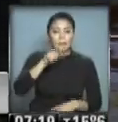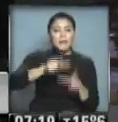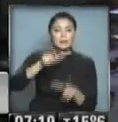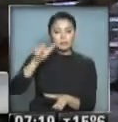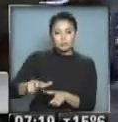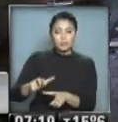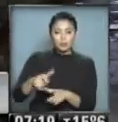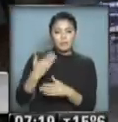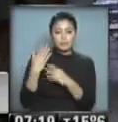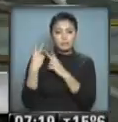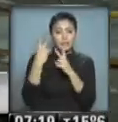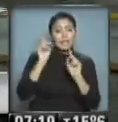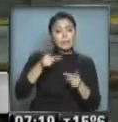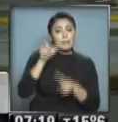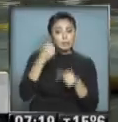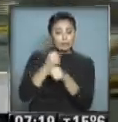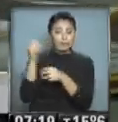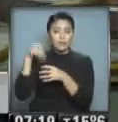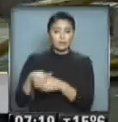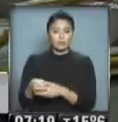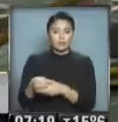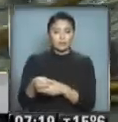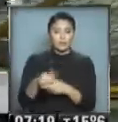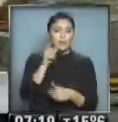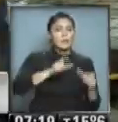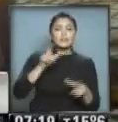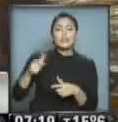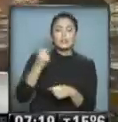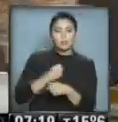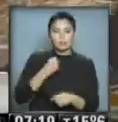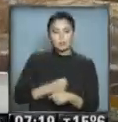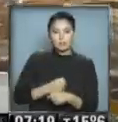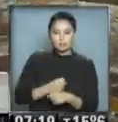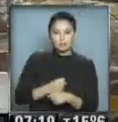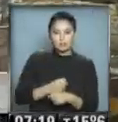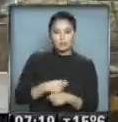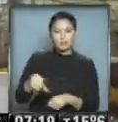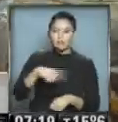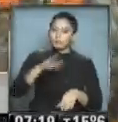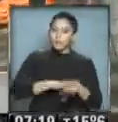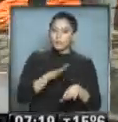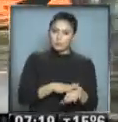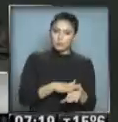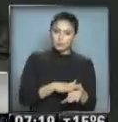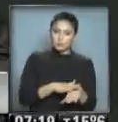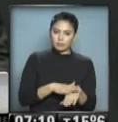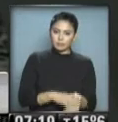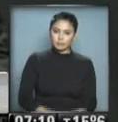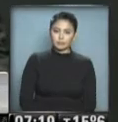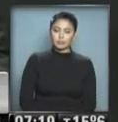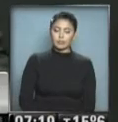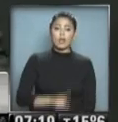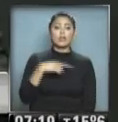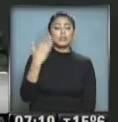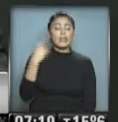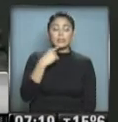pasajeros y también de los trabajadores, de aquellos trabajadores que trabajan con responsabilidad. Nosotros, como le señalaba